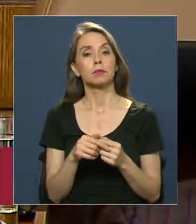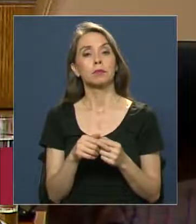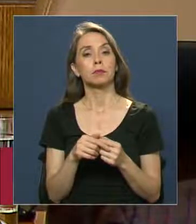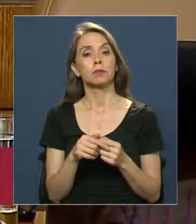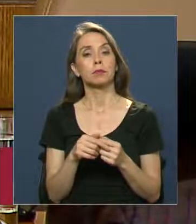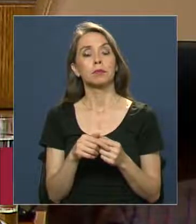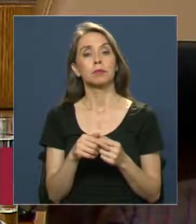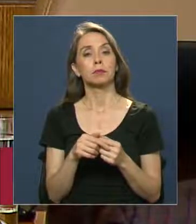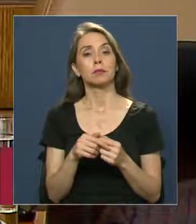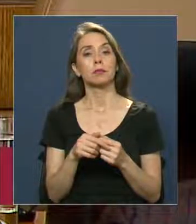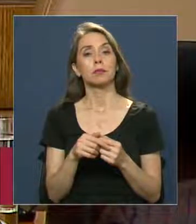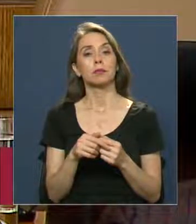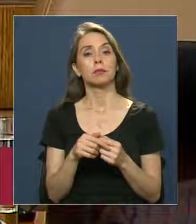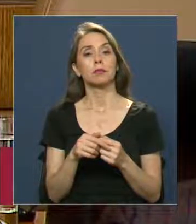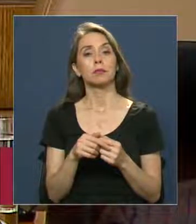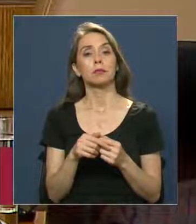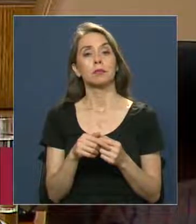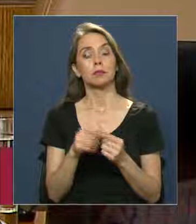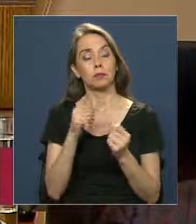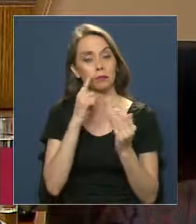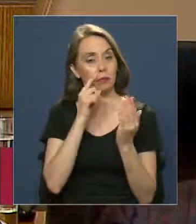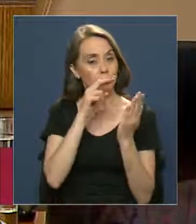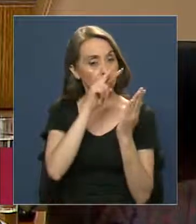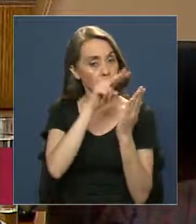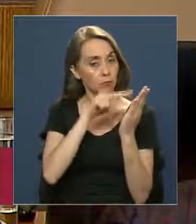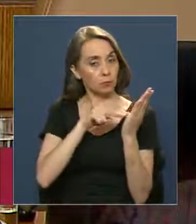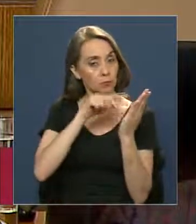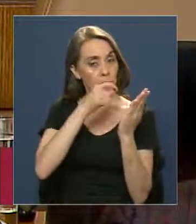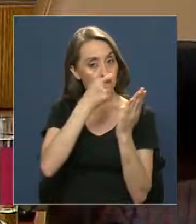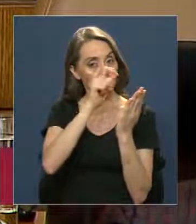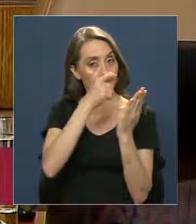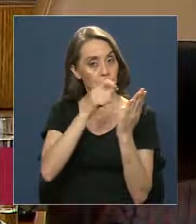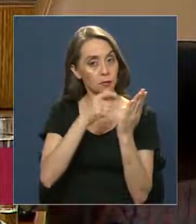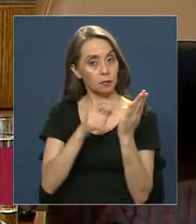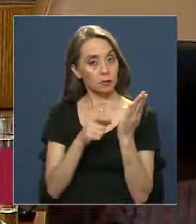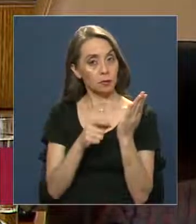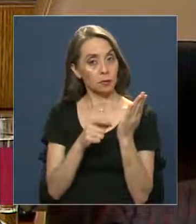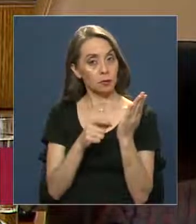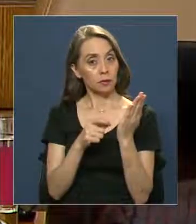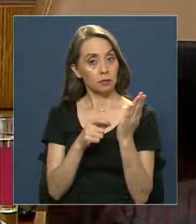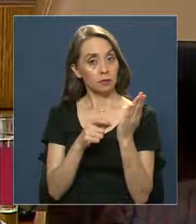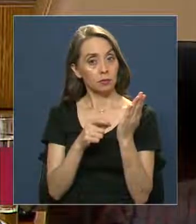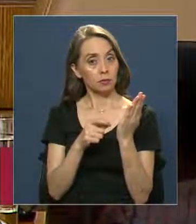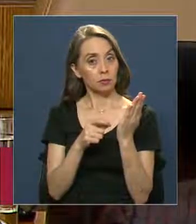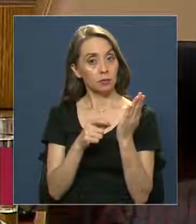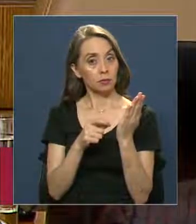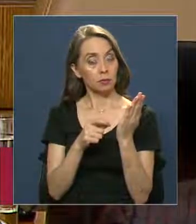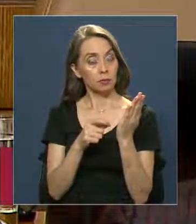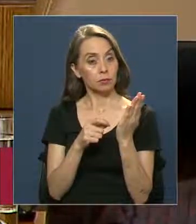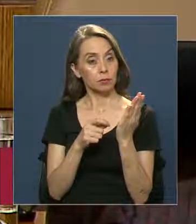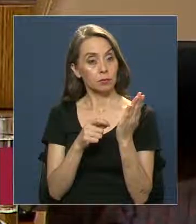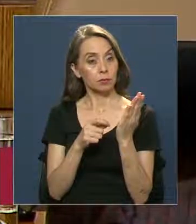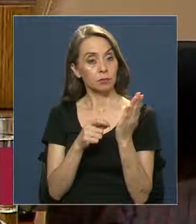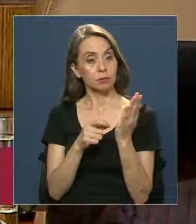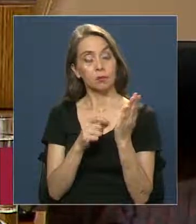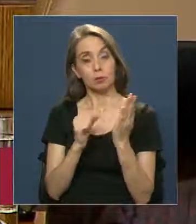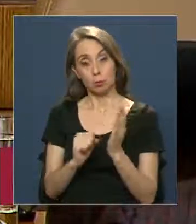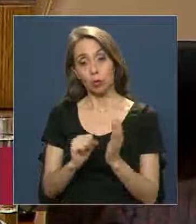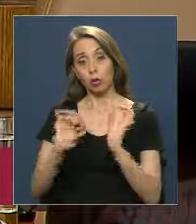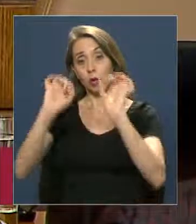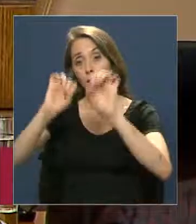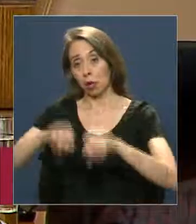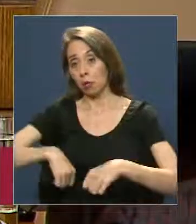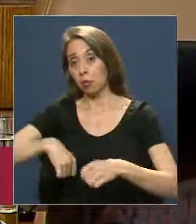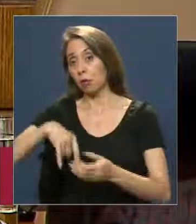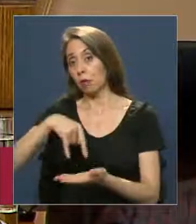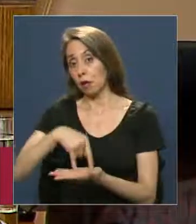revisar con mayor delicadeza pudiéramos justamente sacarlo adelante. Y en